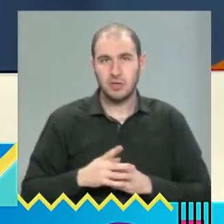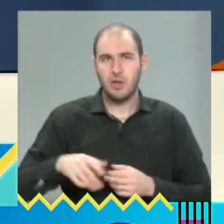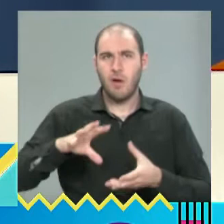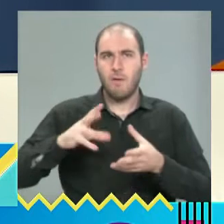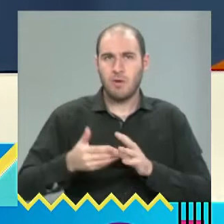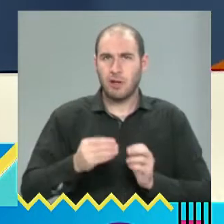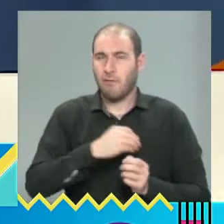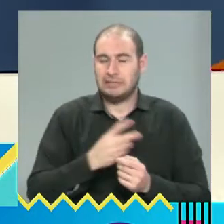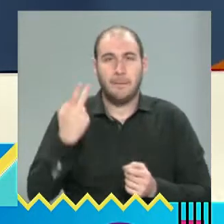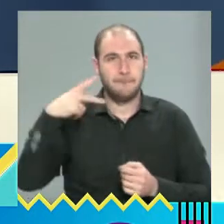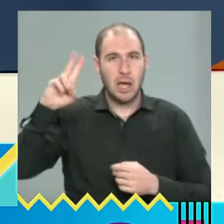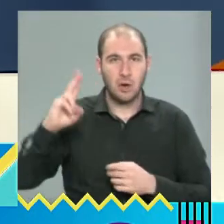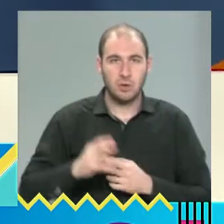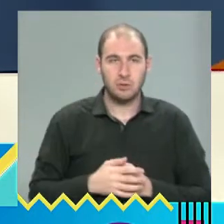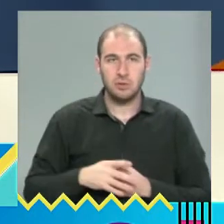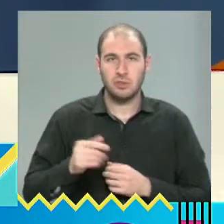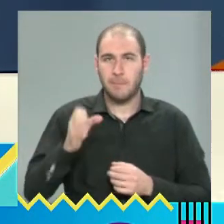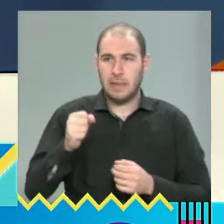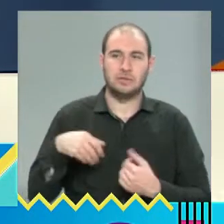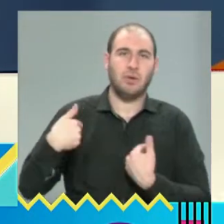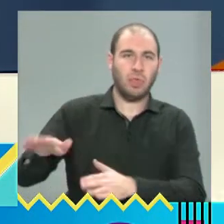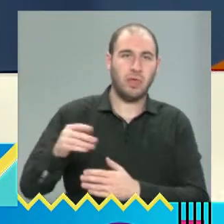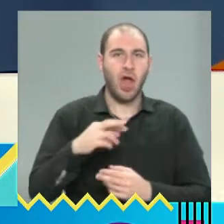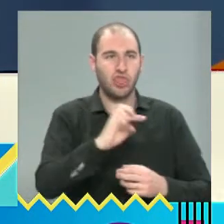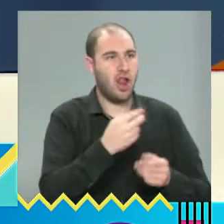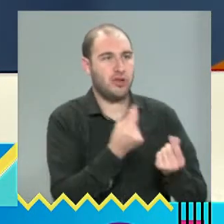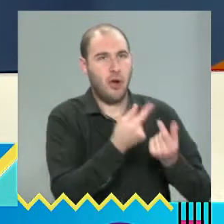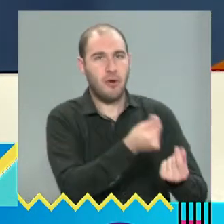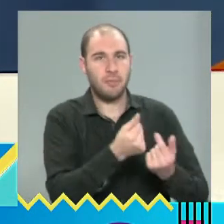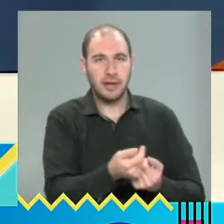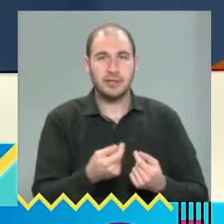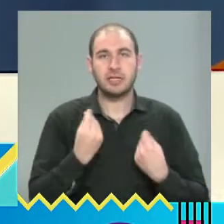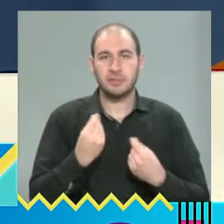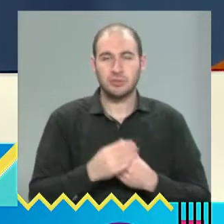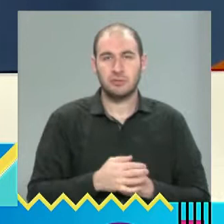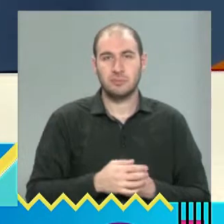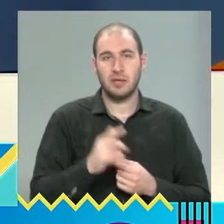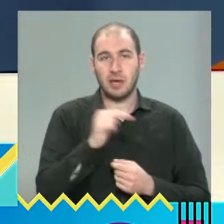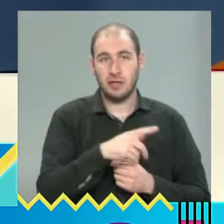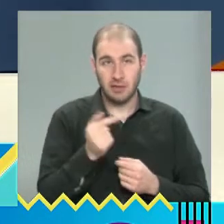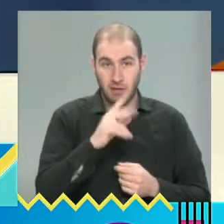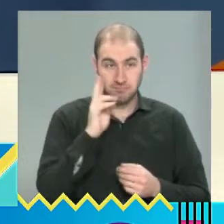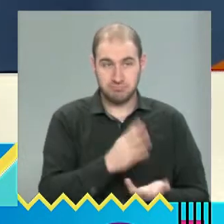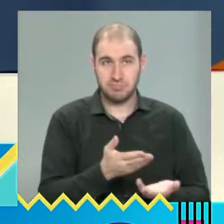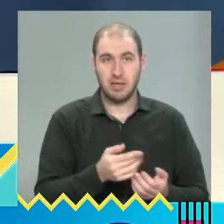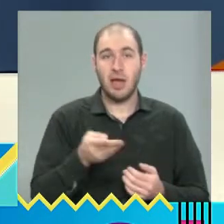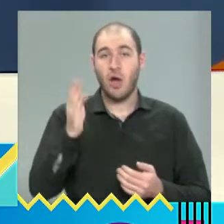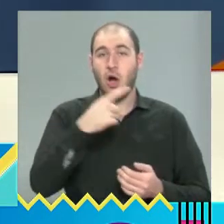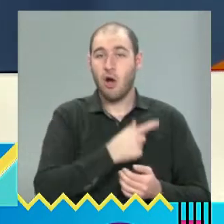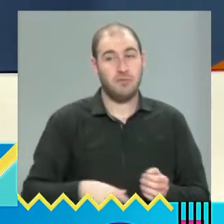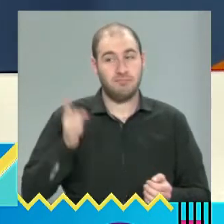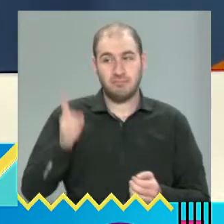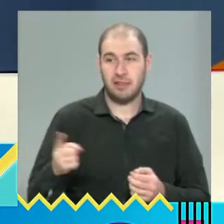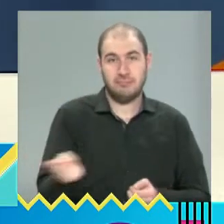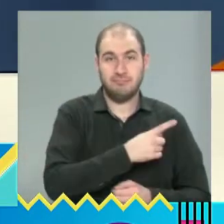una mayor desconfianza todavía, huyendo del peso y comprando más dólares y originando esto que hemos visto ahora, y que ha obligado al gobierno